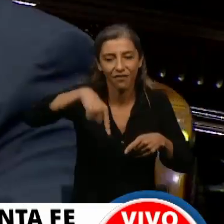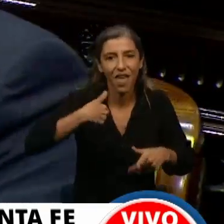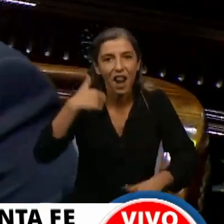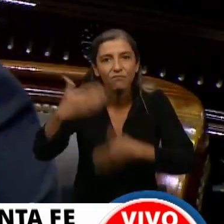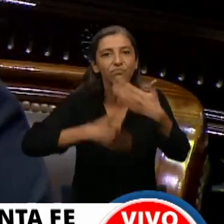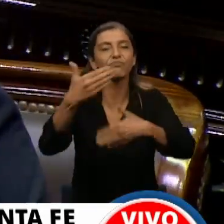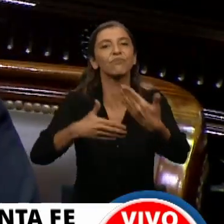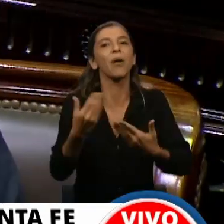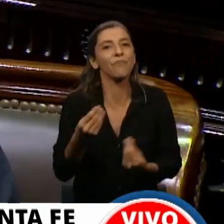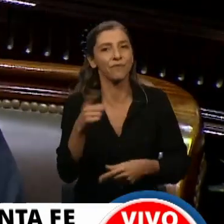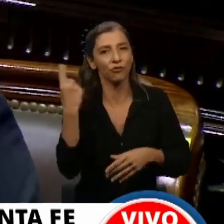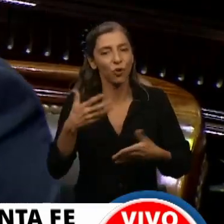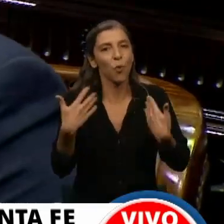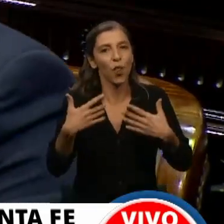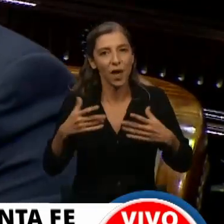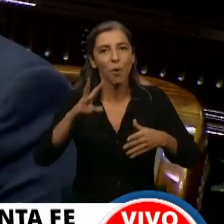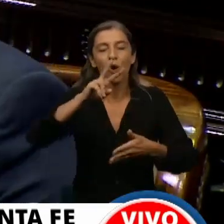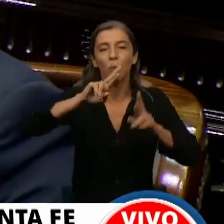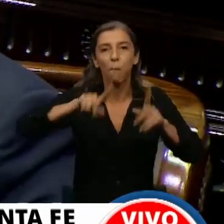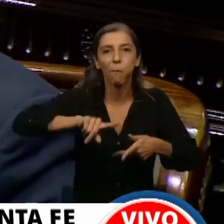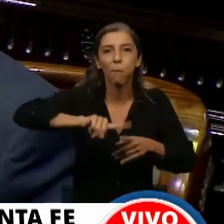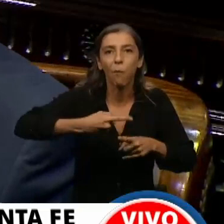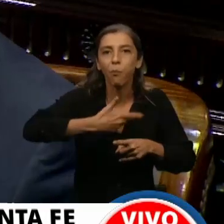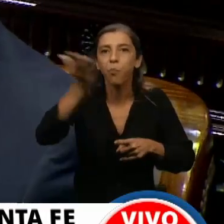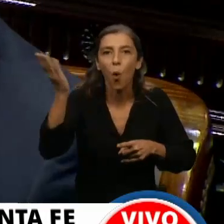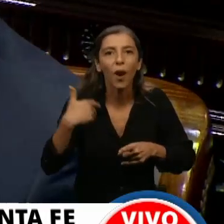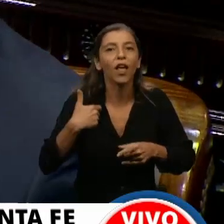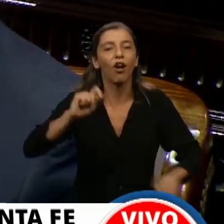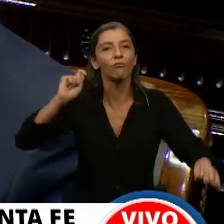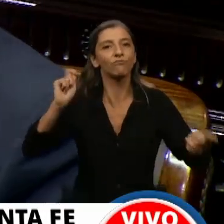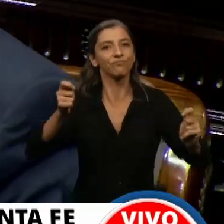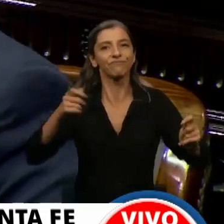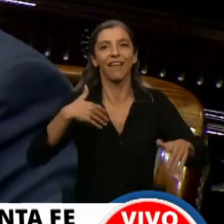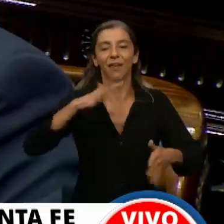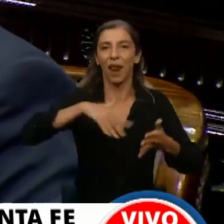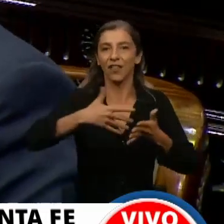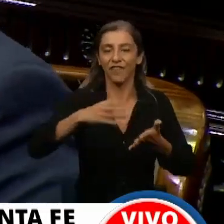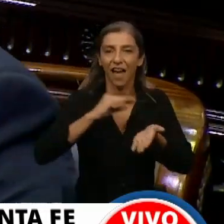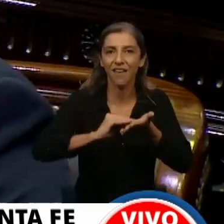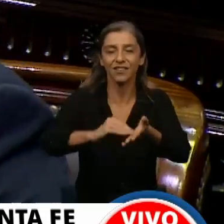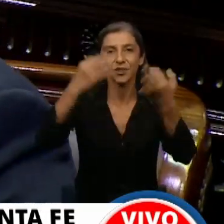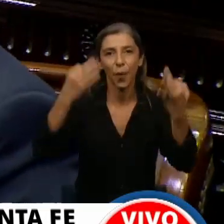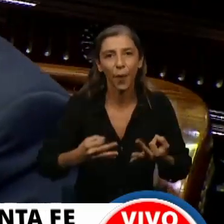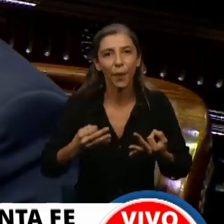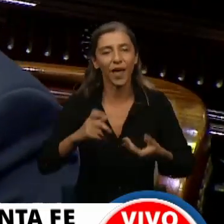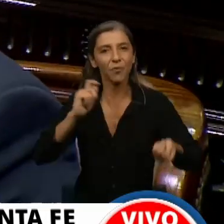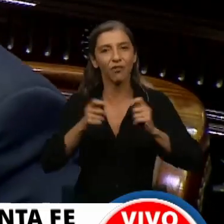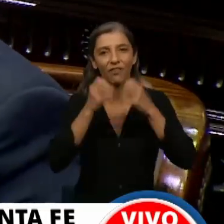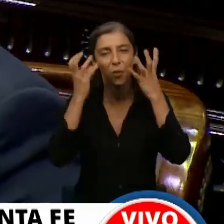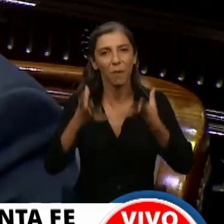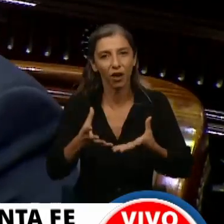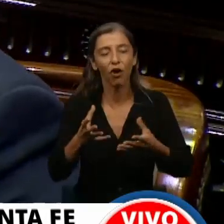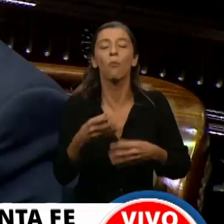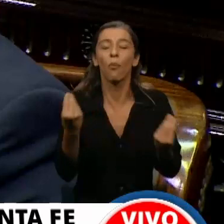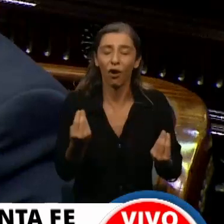democracia, para las políticas públicas y bajo esta visión de Leonardo Voz, que enfermamos a la tierra